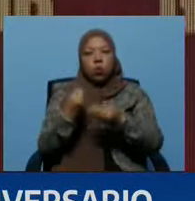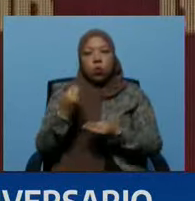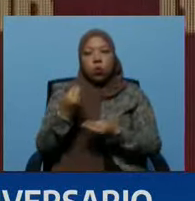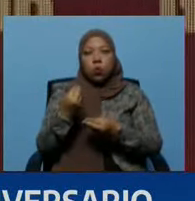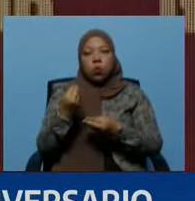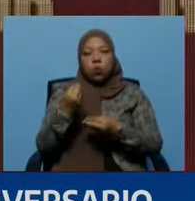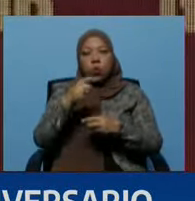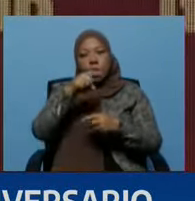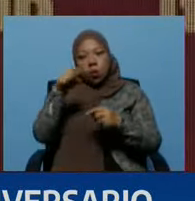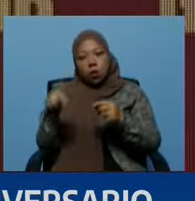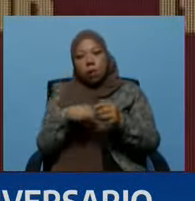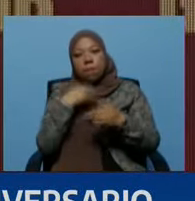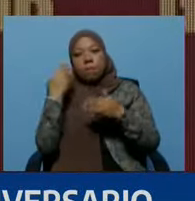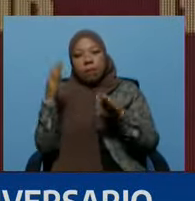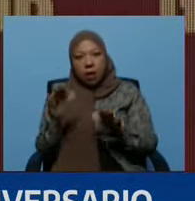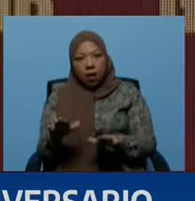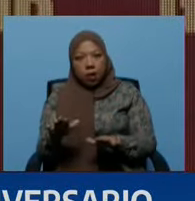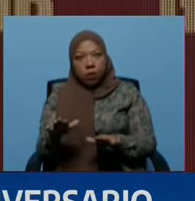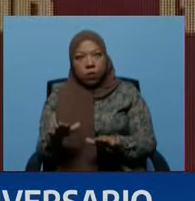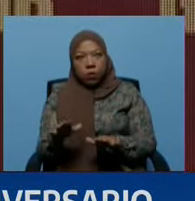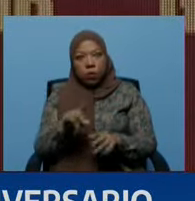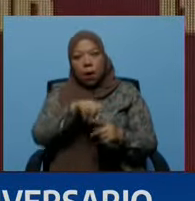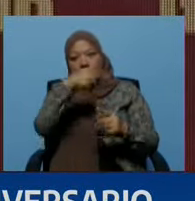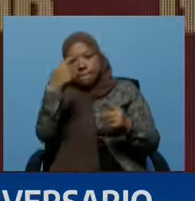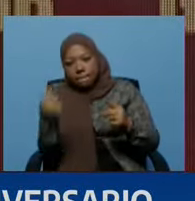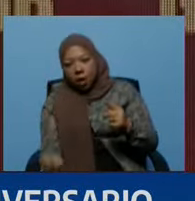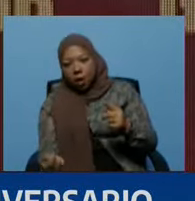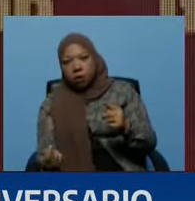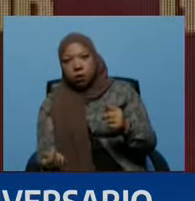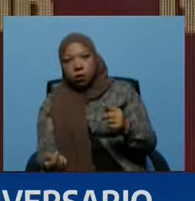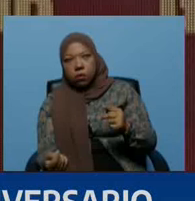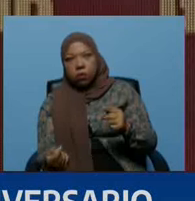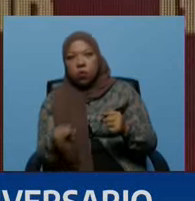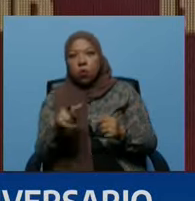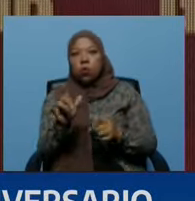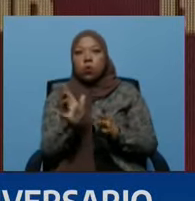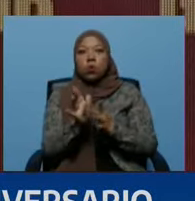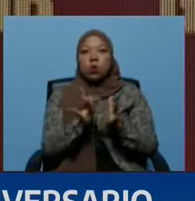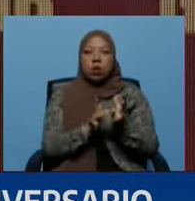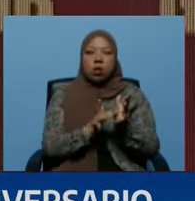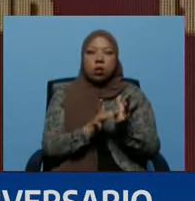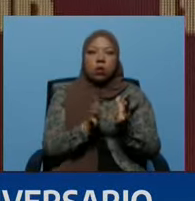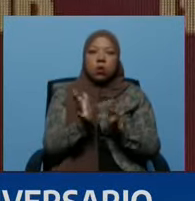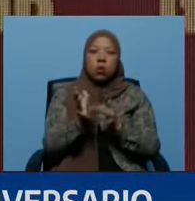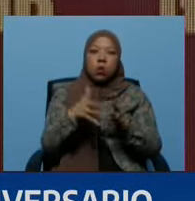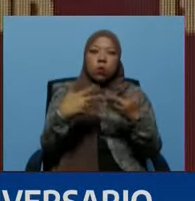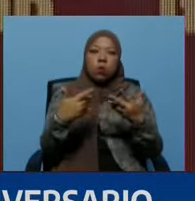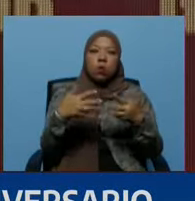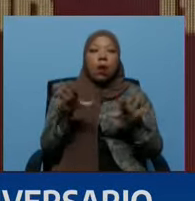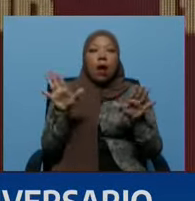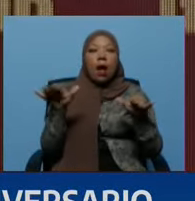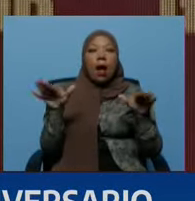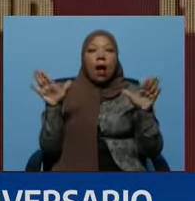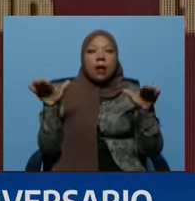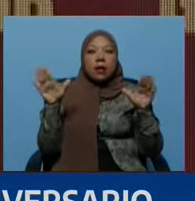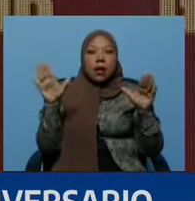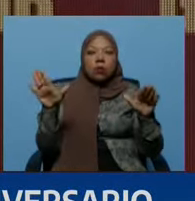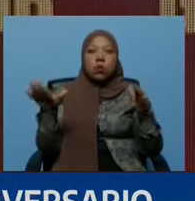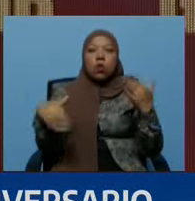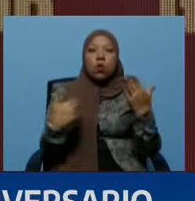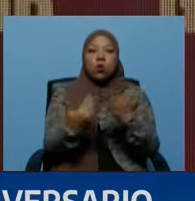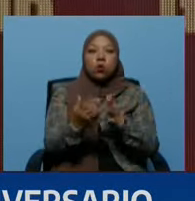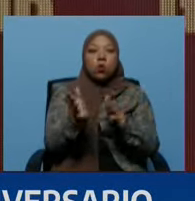abajo, o sea, mátate, échate abajo, porque escrito está, a sus ángeles mandará acerca